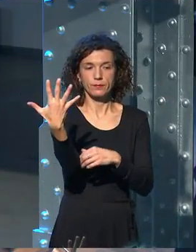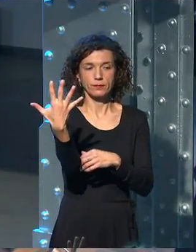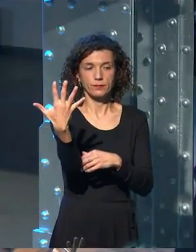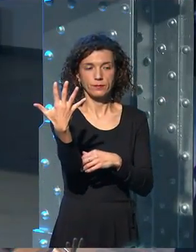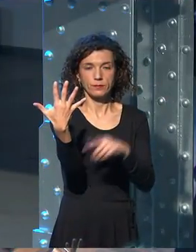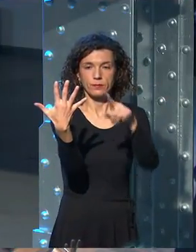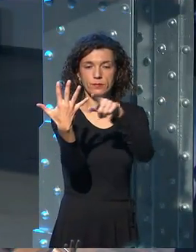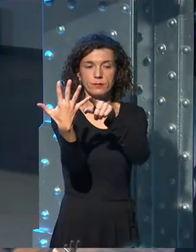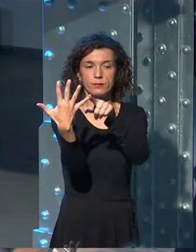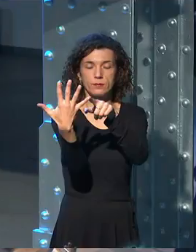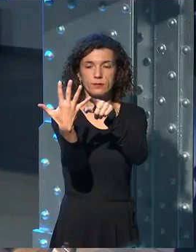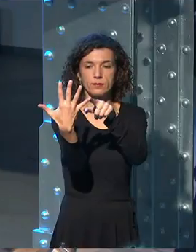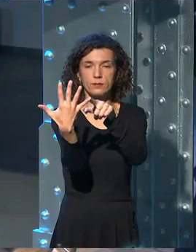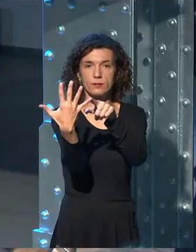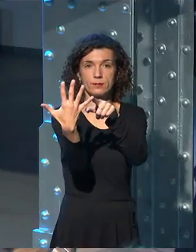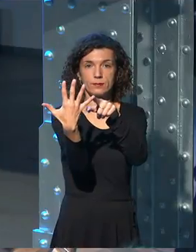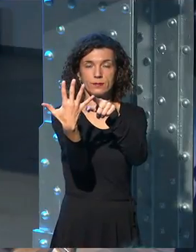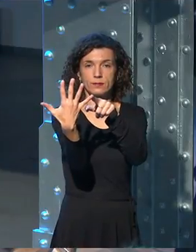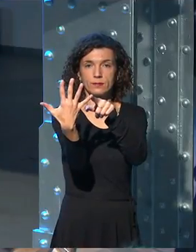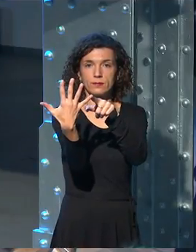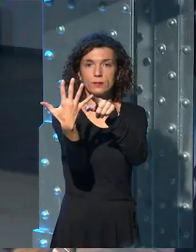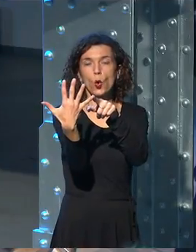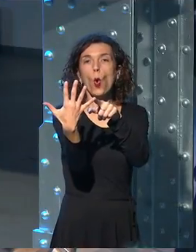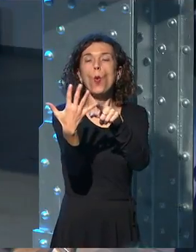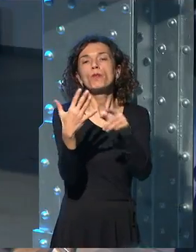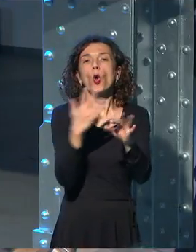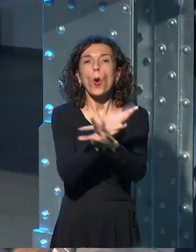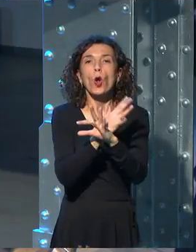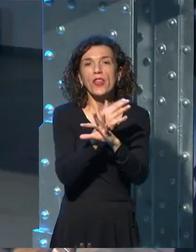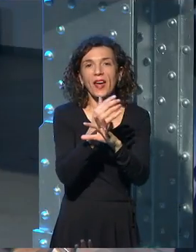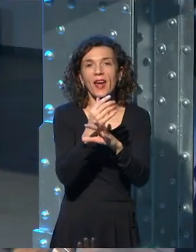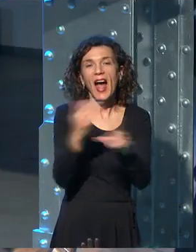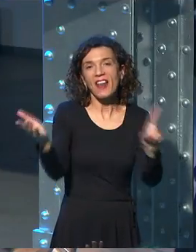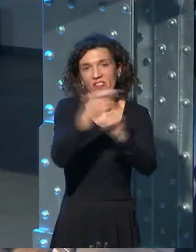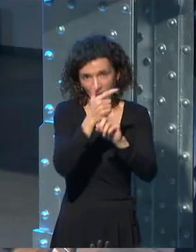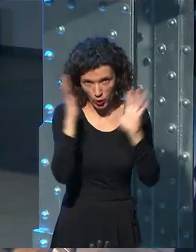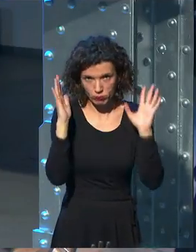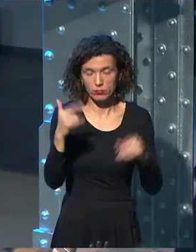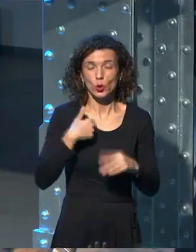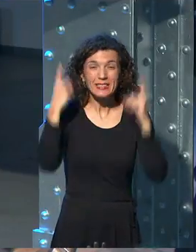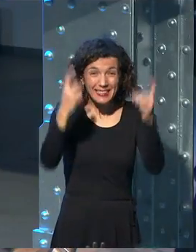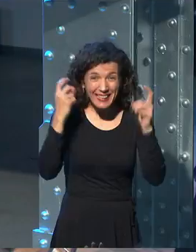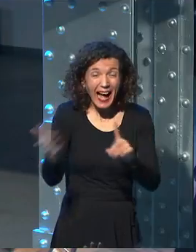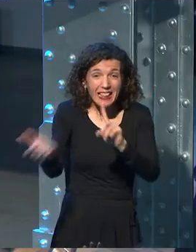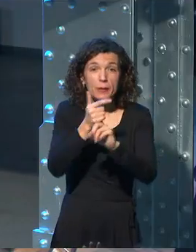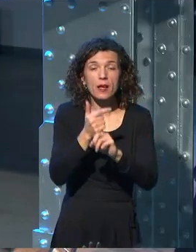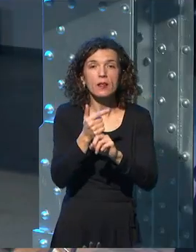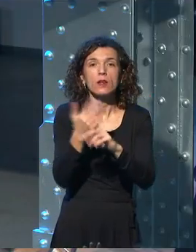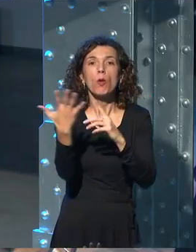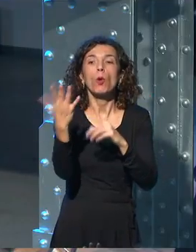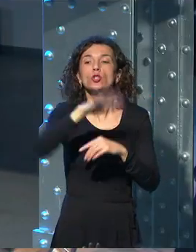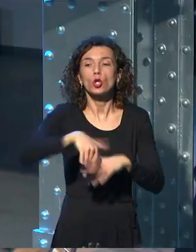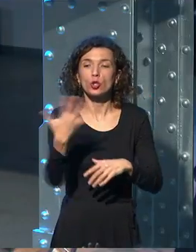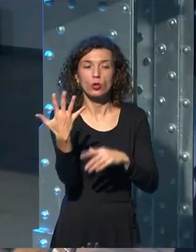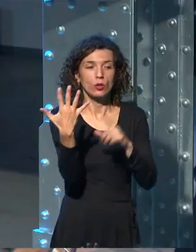dedo meñique, y se trata de un juego de adivinación, ¿vale? Yo voy a intentar adivinar en qué dedo vais a